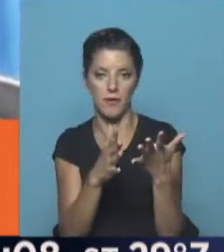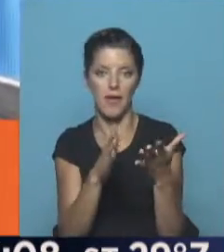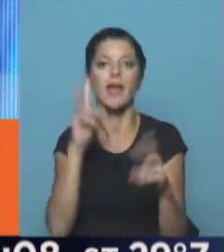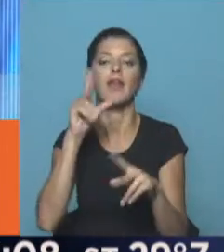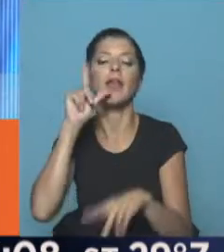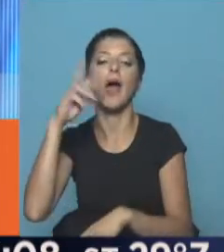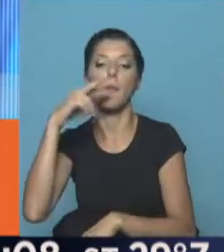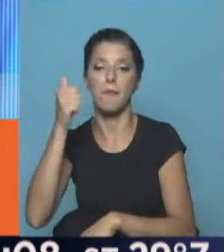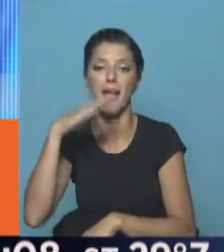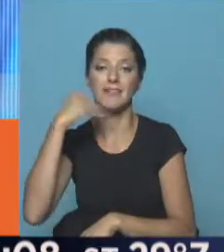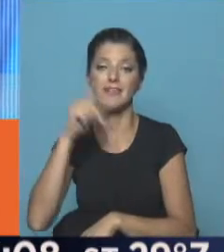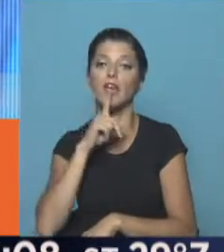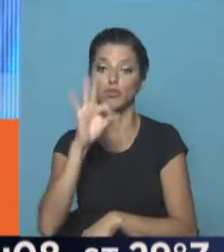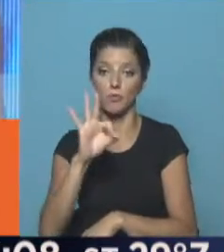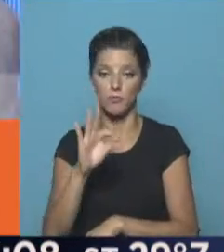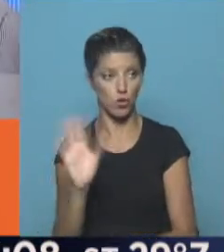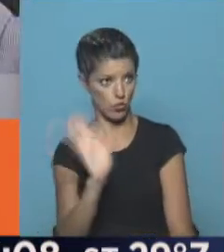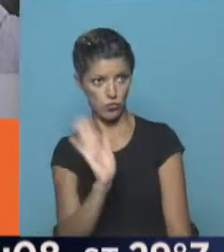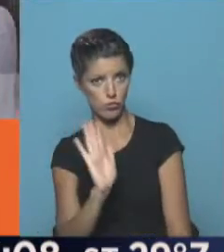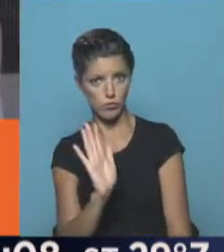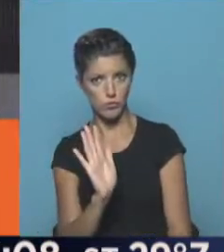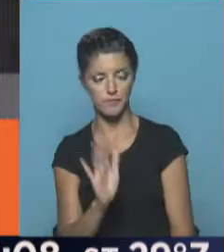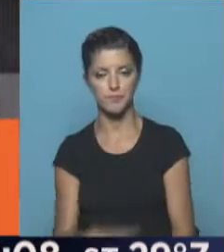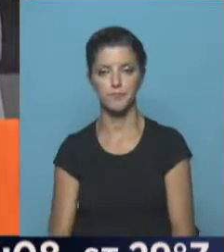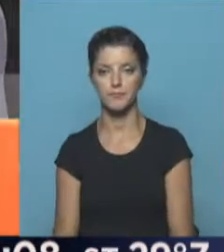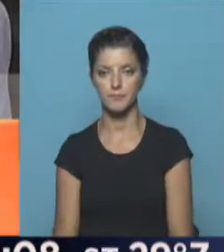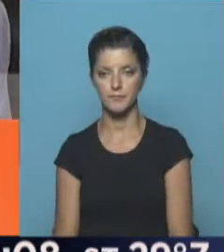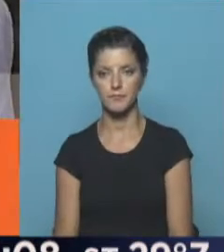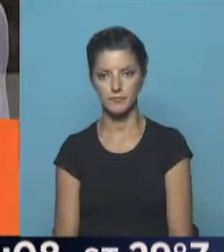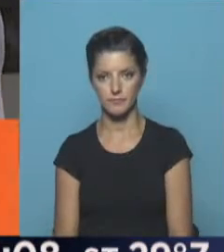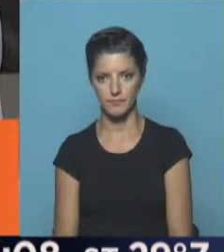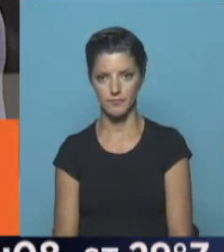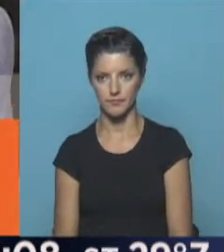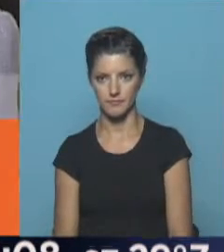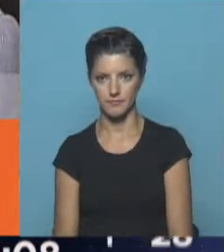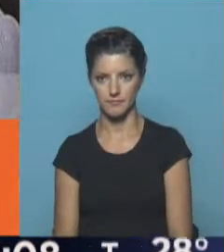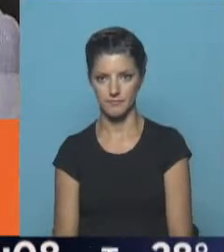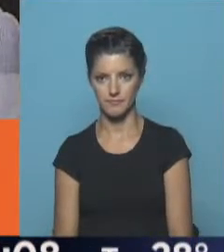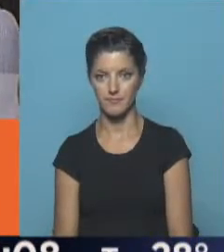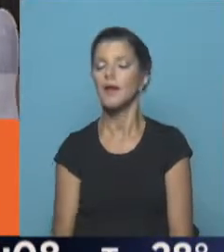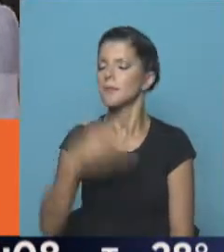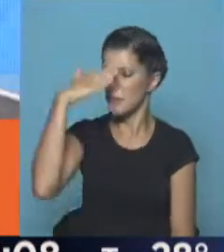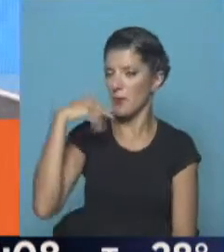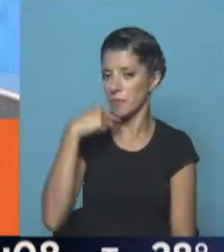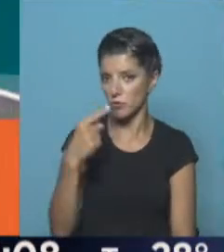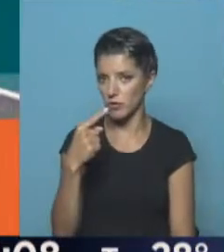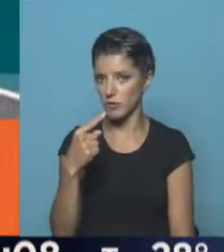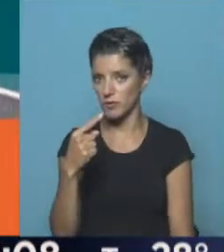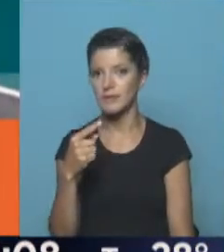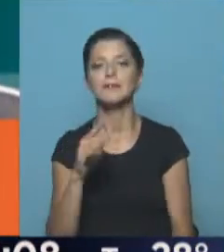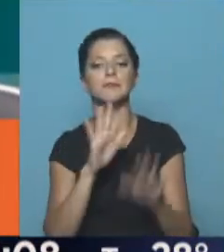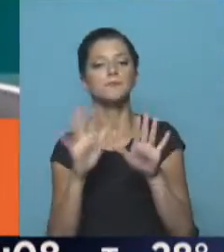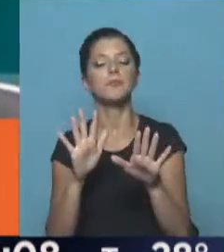pto de hecho y en particular